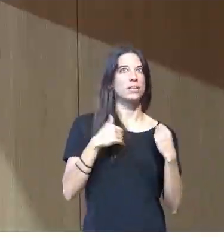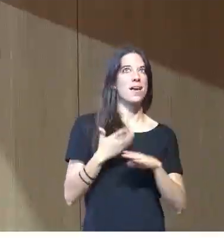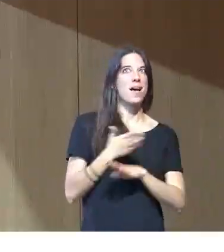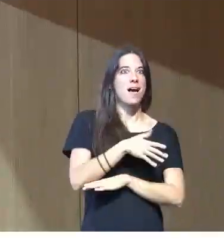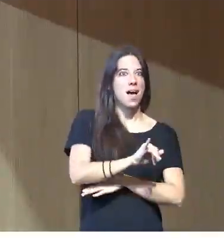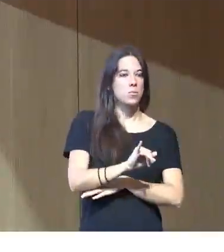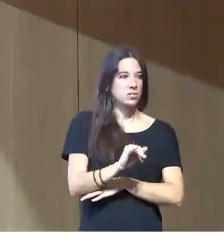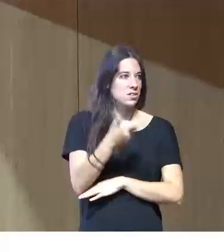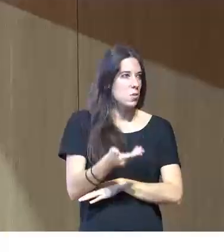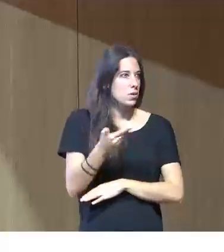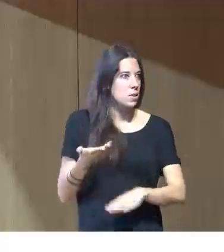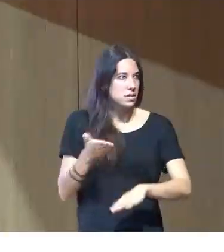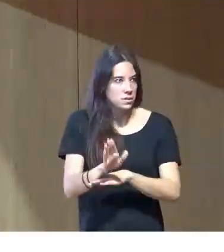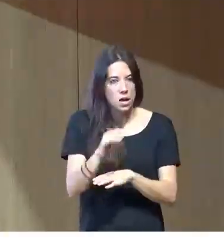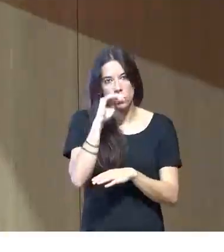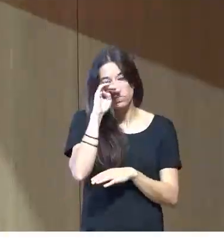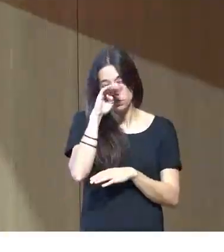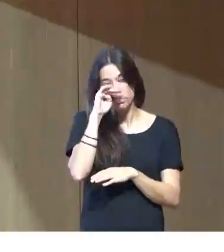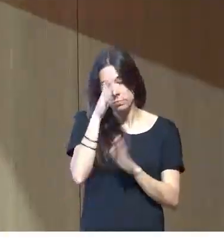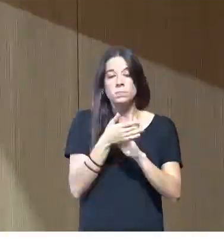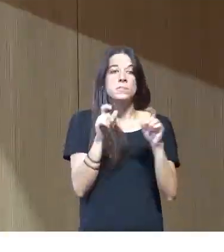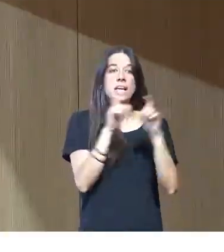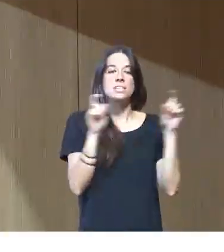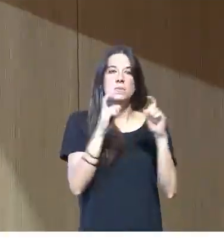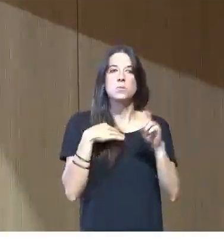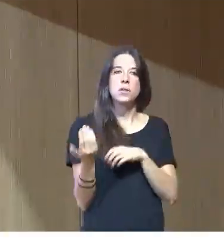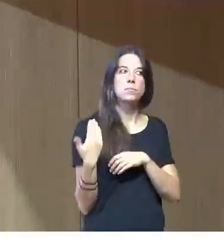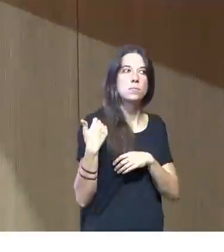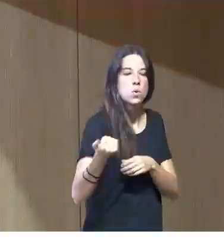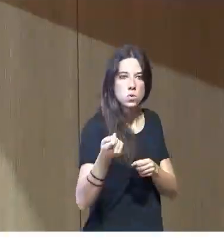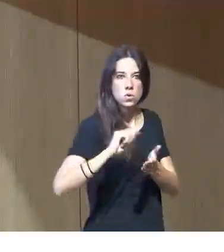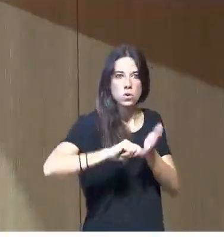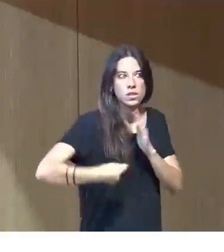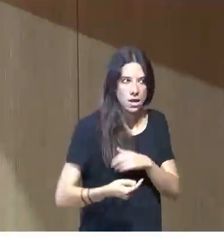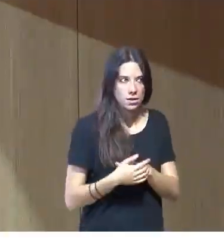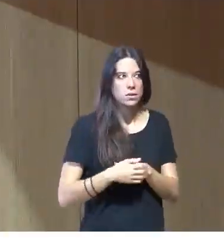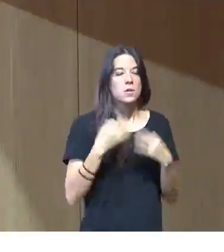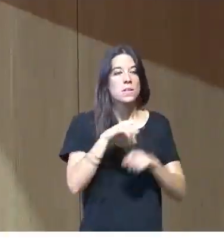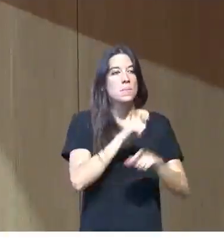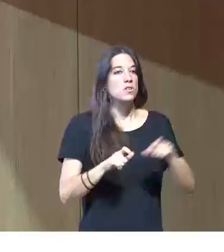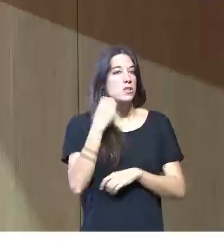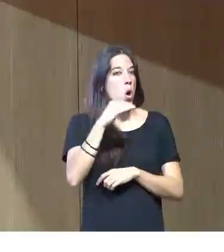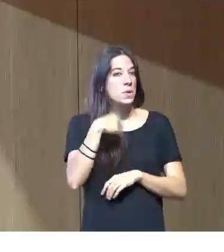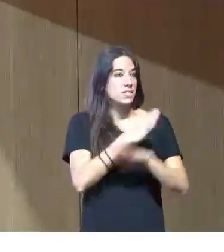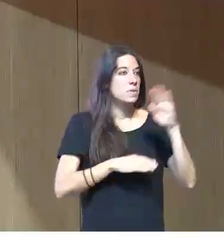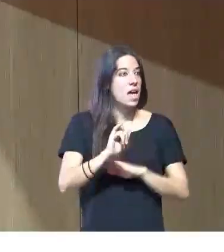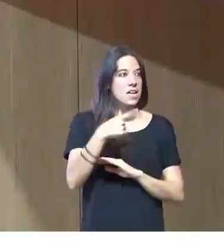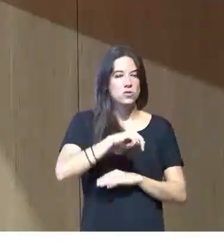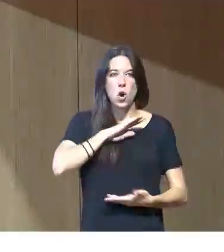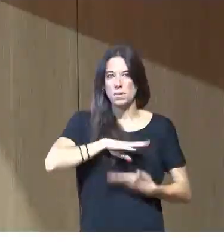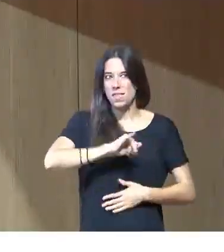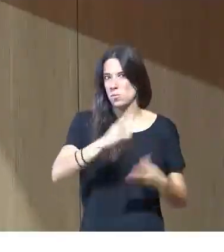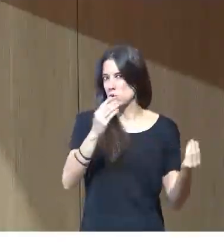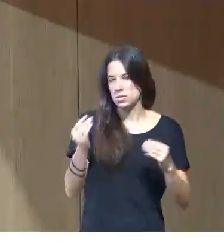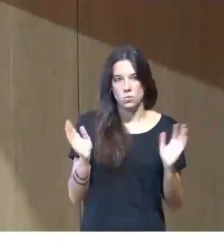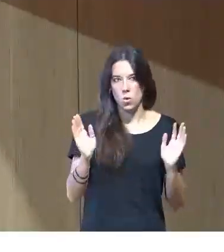ponerla a jugar y que las empresas que el mercado laboral la compre porque los jóvenes con discapacidad tienen muchas muchas competencias Más allá de las jare